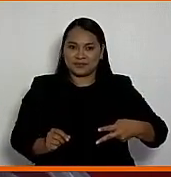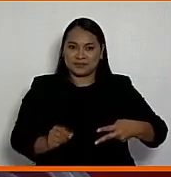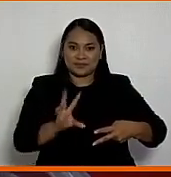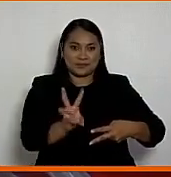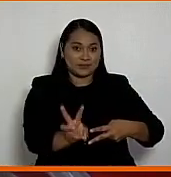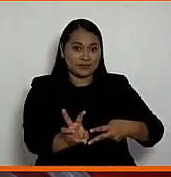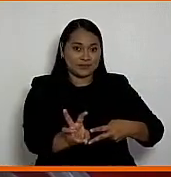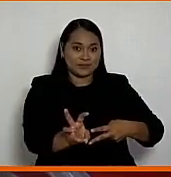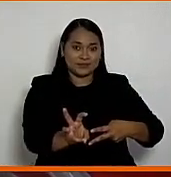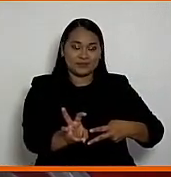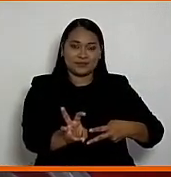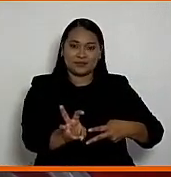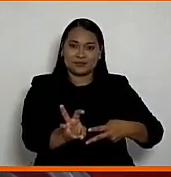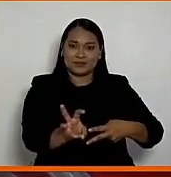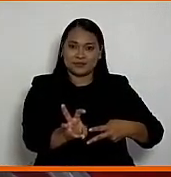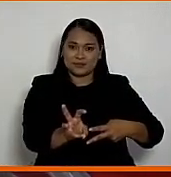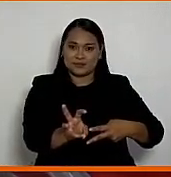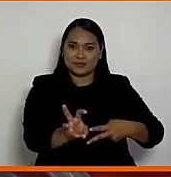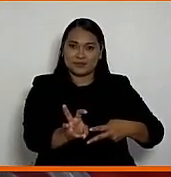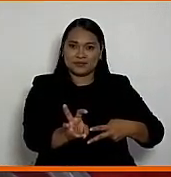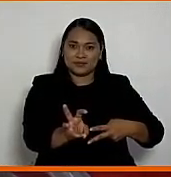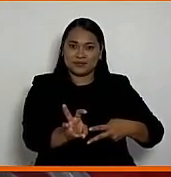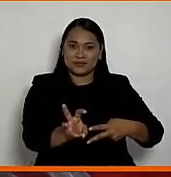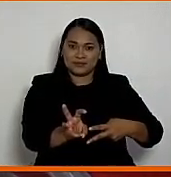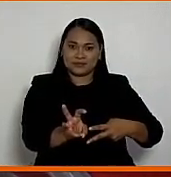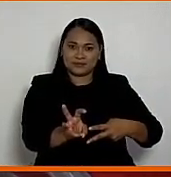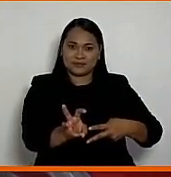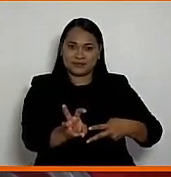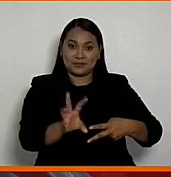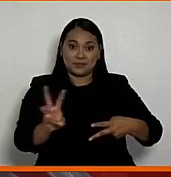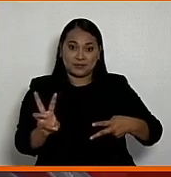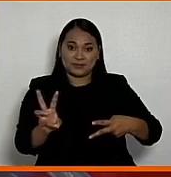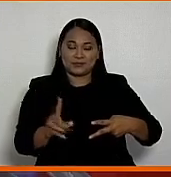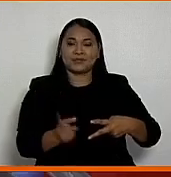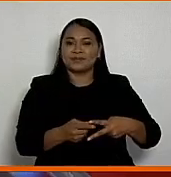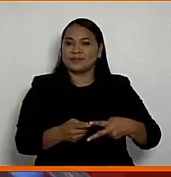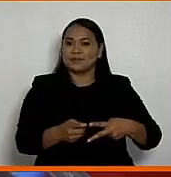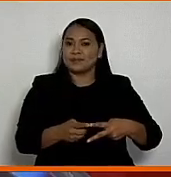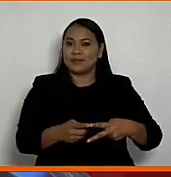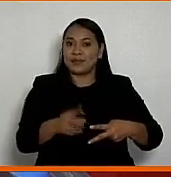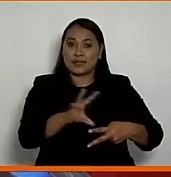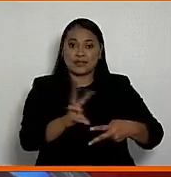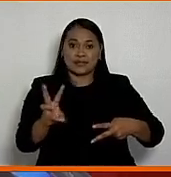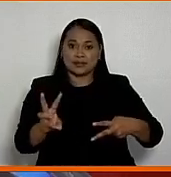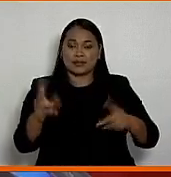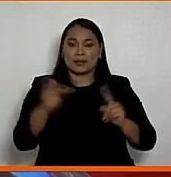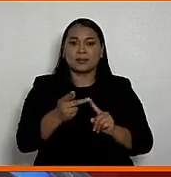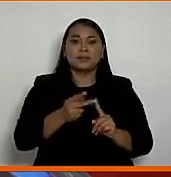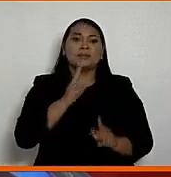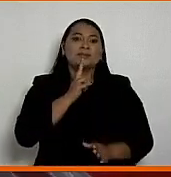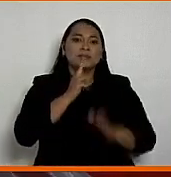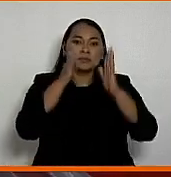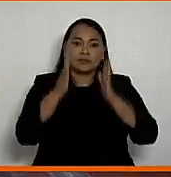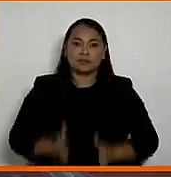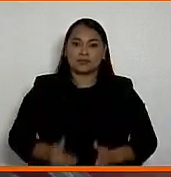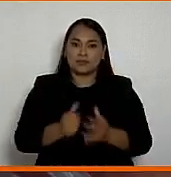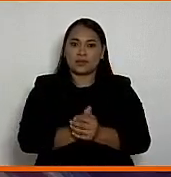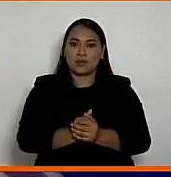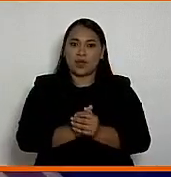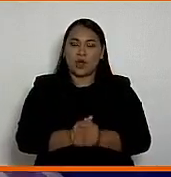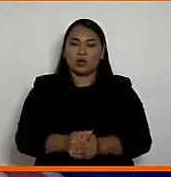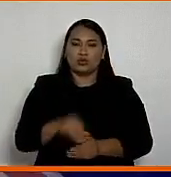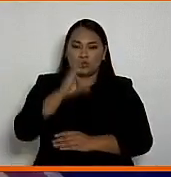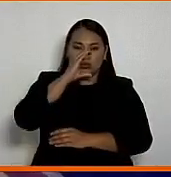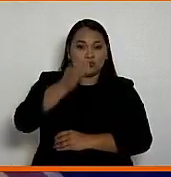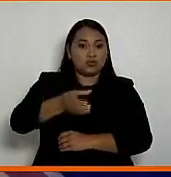6. Segundo dígito, este es el 6. Primer número favorecido, 66, con su catrachada Tucán.